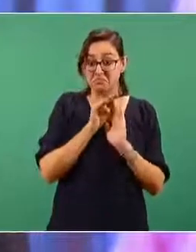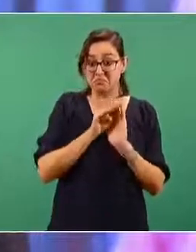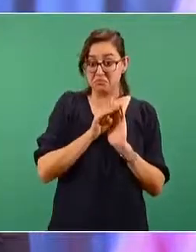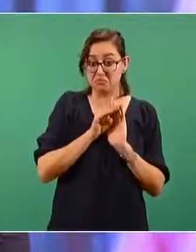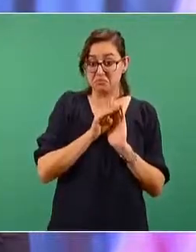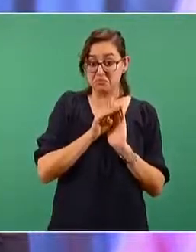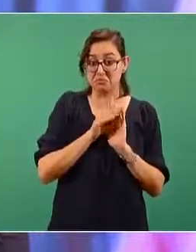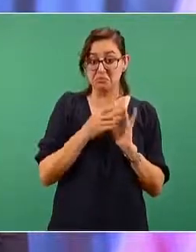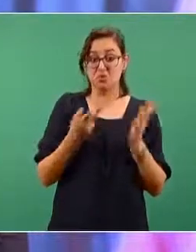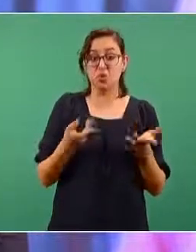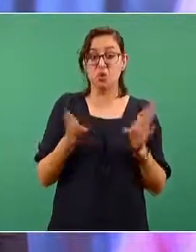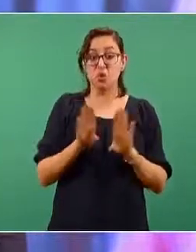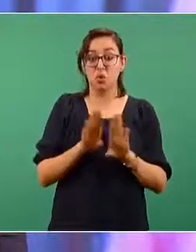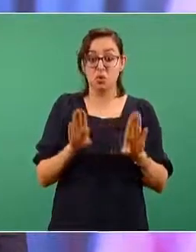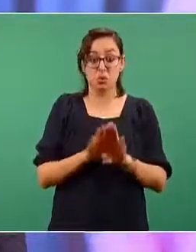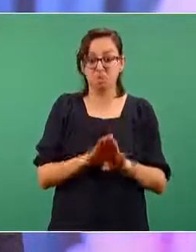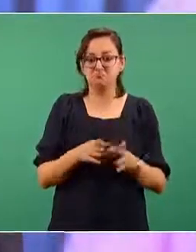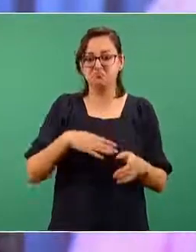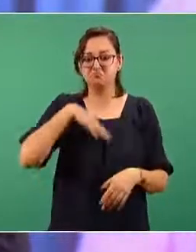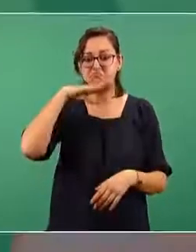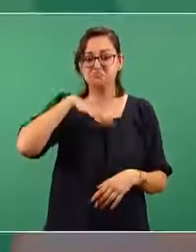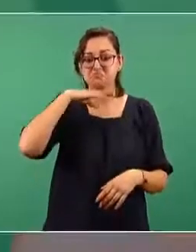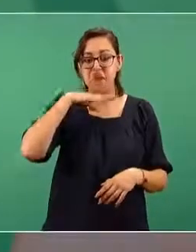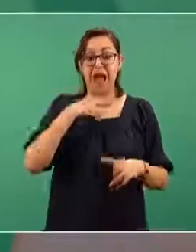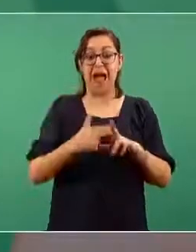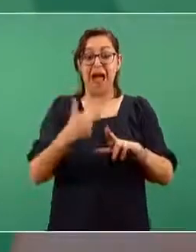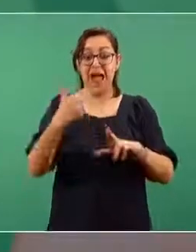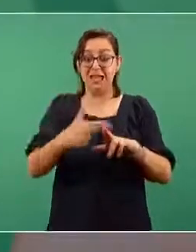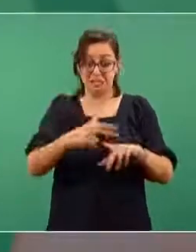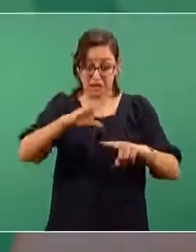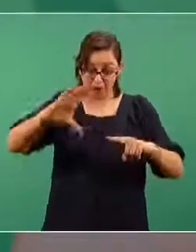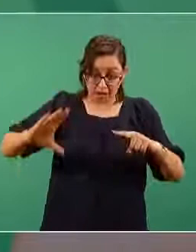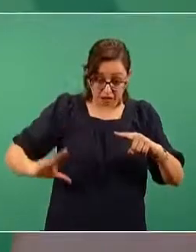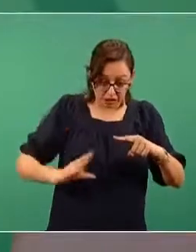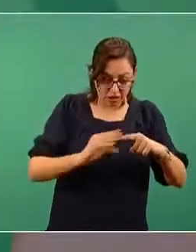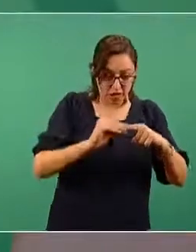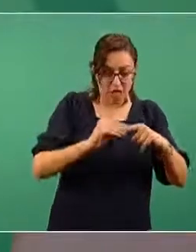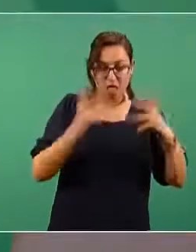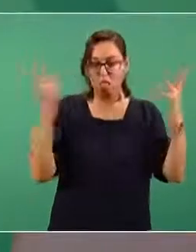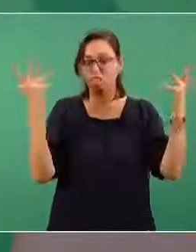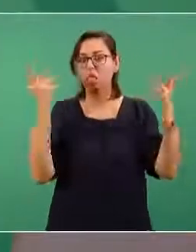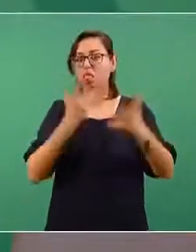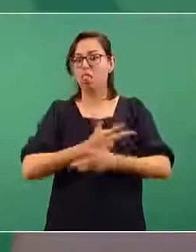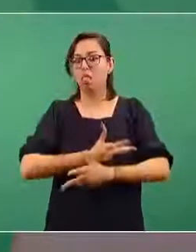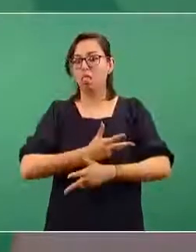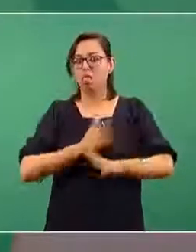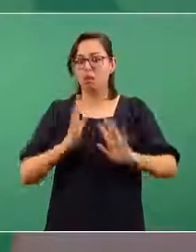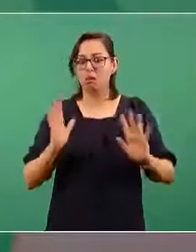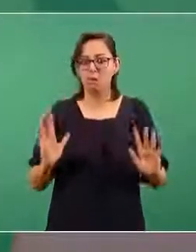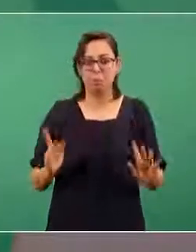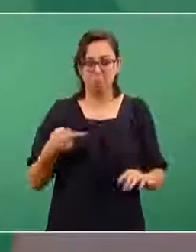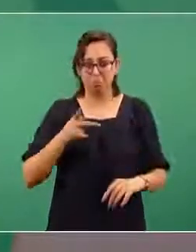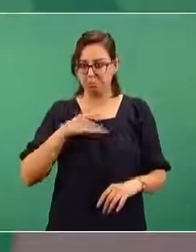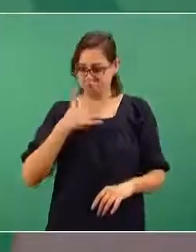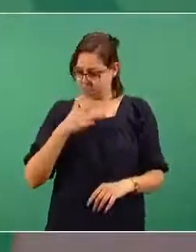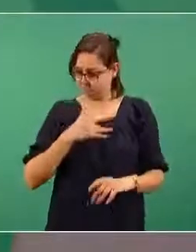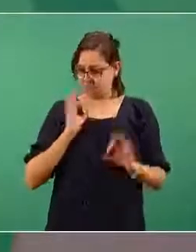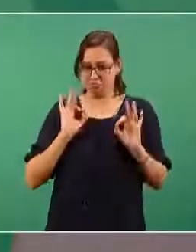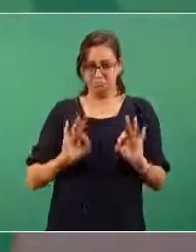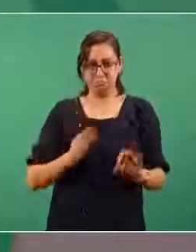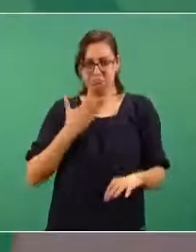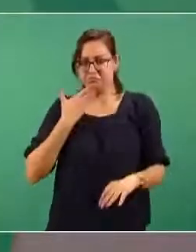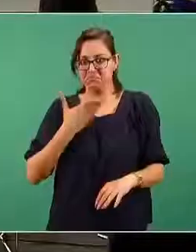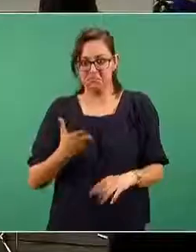la medición misma del nivel de oxígeno en sangre, cuando su cuadro clínico